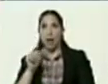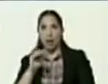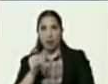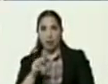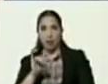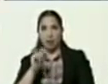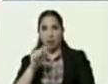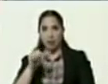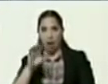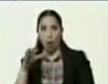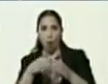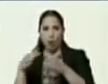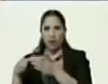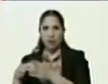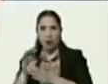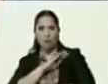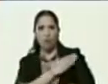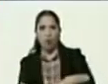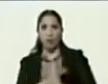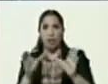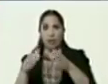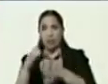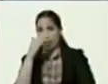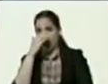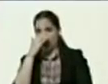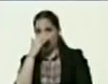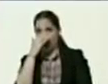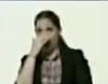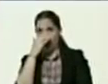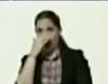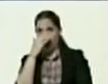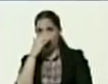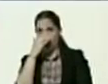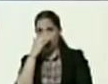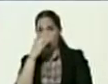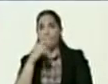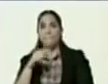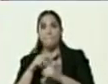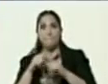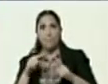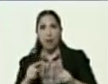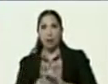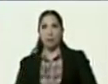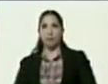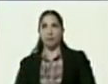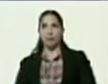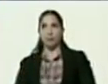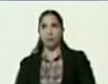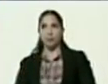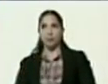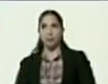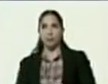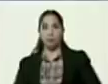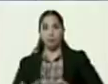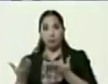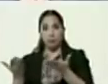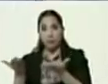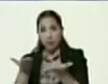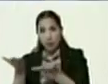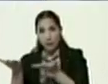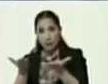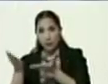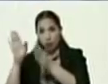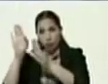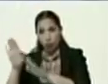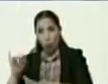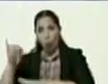organizar las fuerzas de los rastrojos las fuerzas criminales paramilitares de los rastrojos para ponerse al servicio de Juan Guaidó